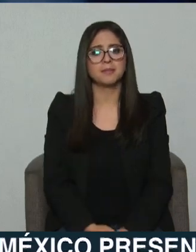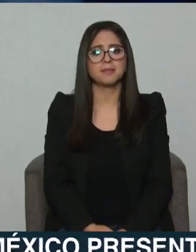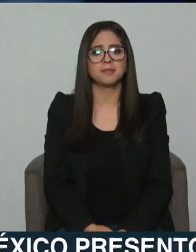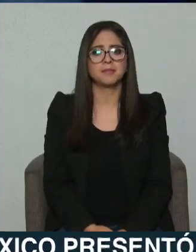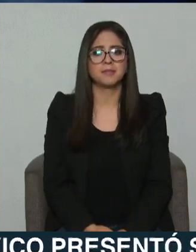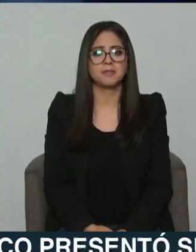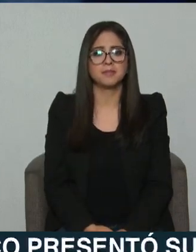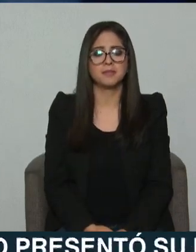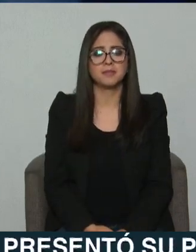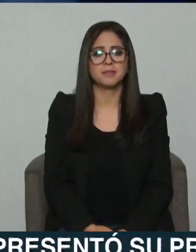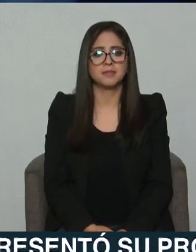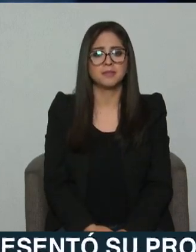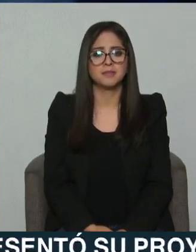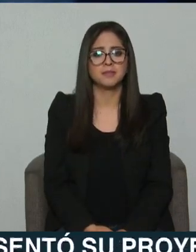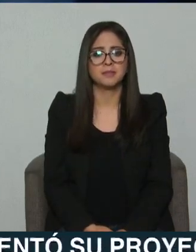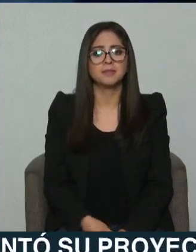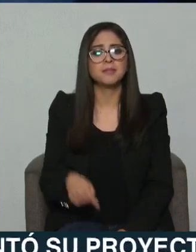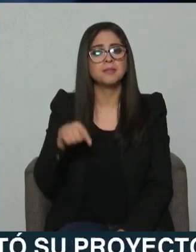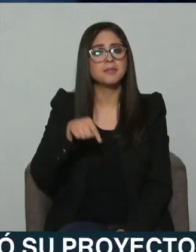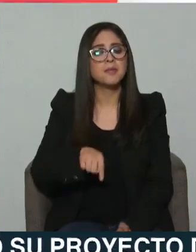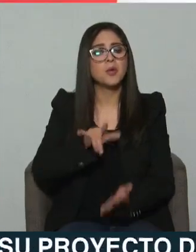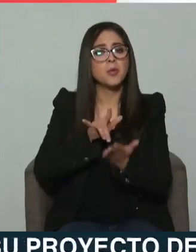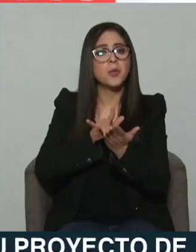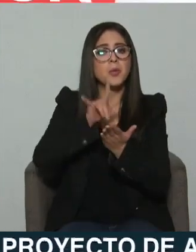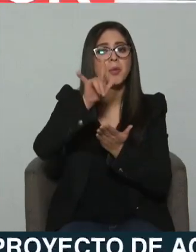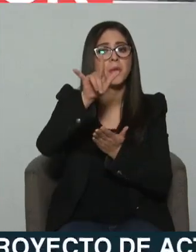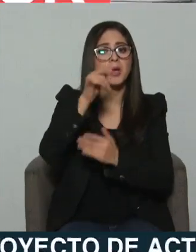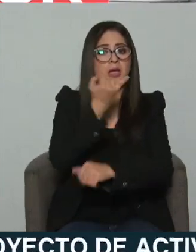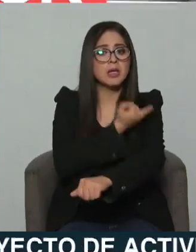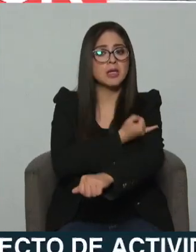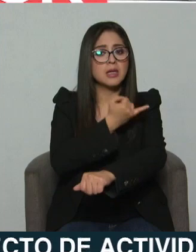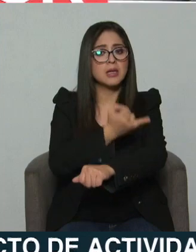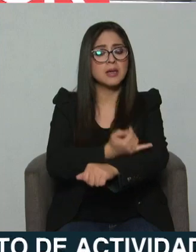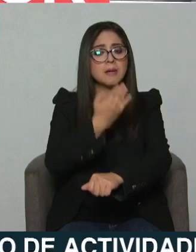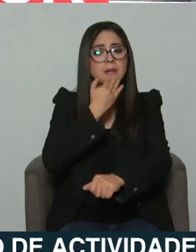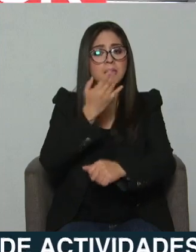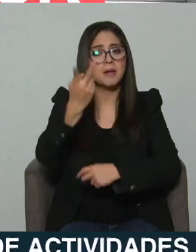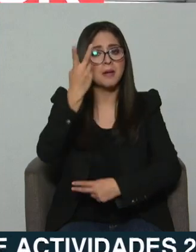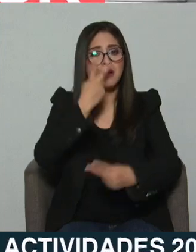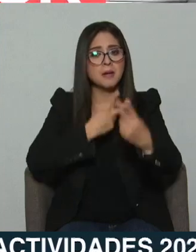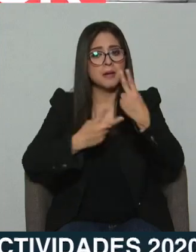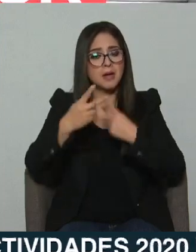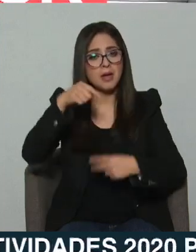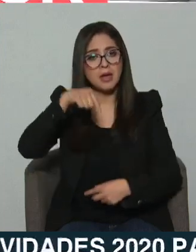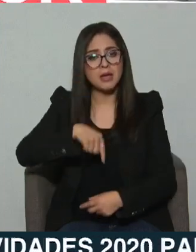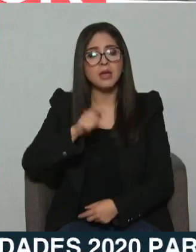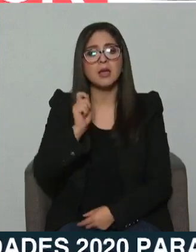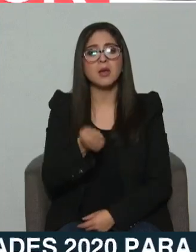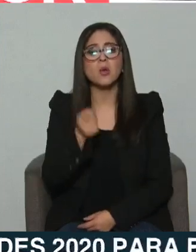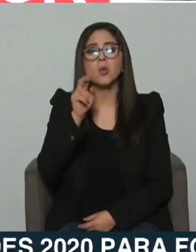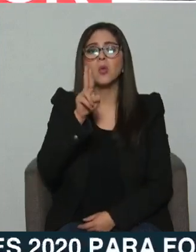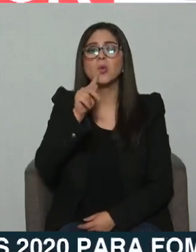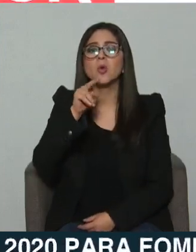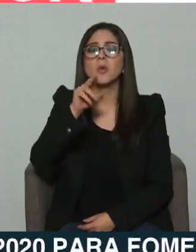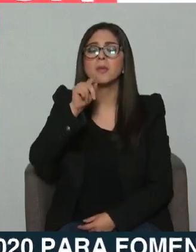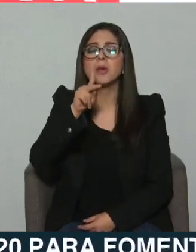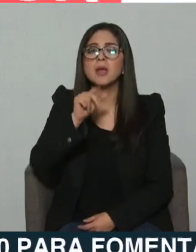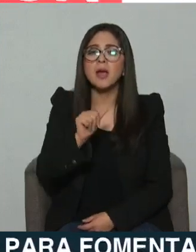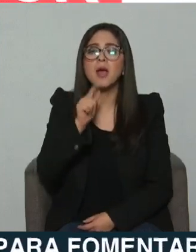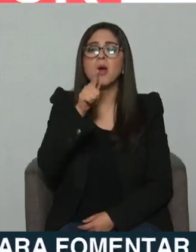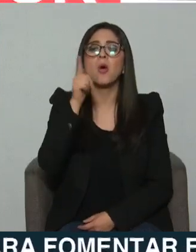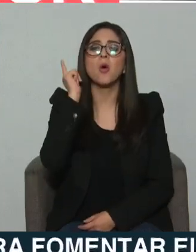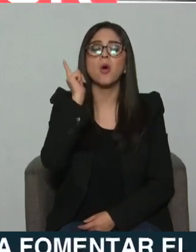Líneas Aéreas Iztapalapa les damos la más cordial bienvenida a su vuelo directo a la utopía. Deseamos que tengan un